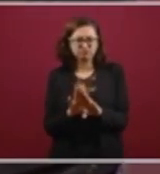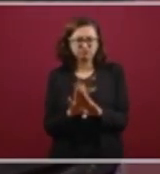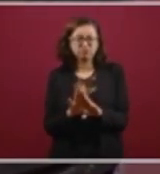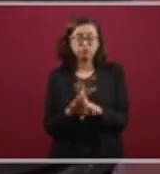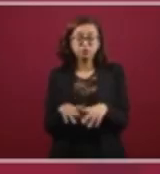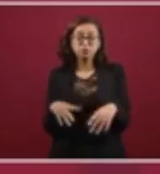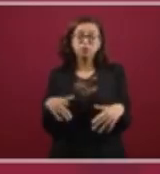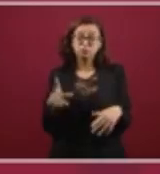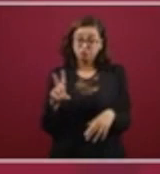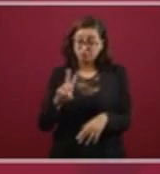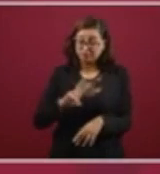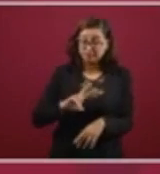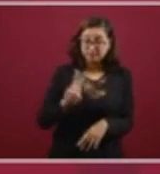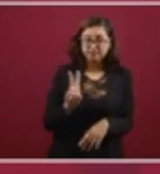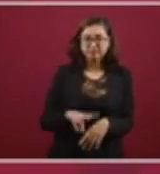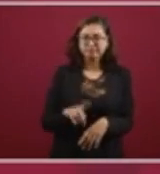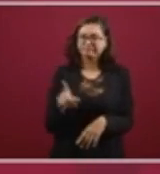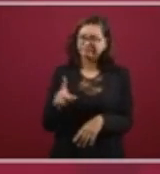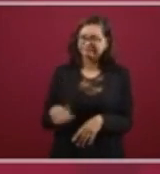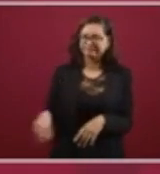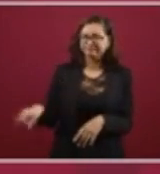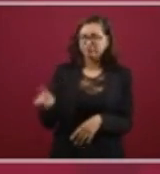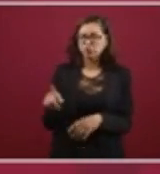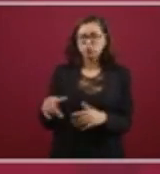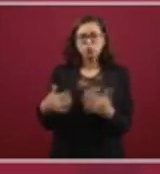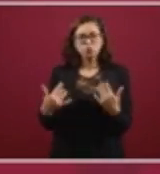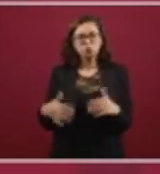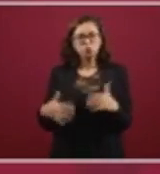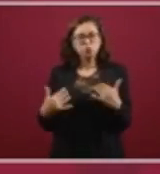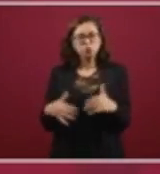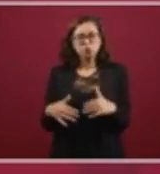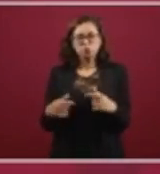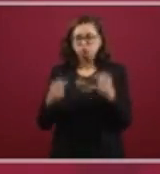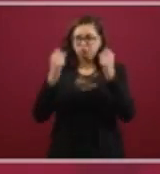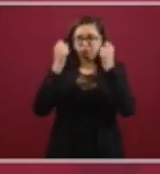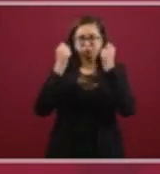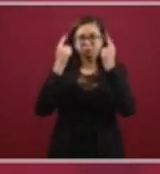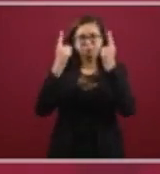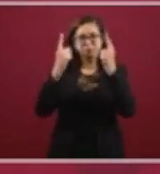muy buen desempeño.